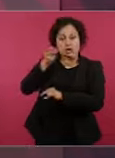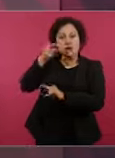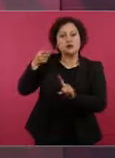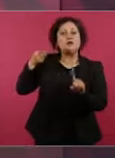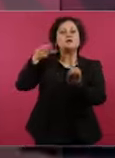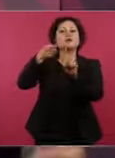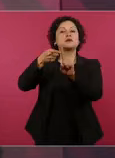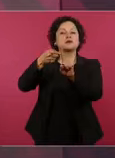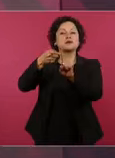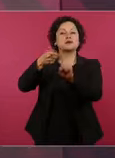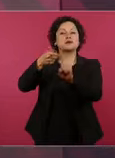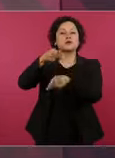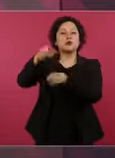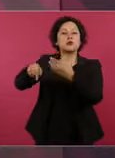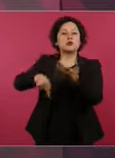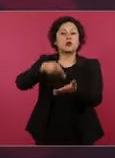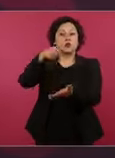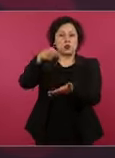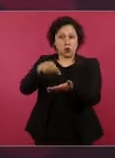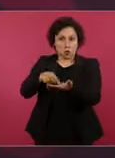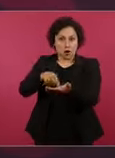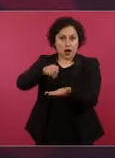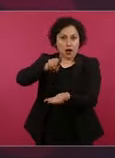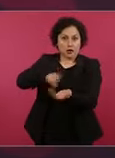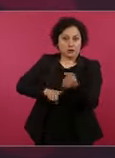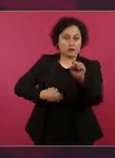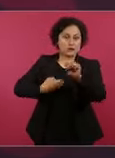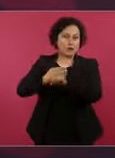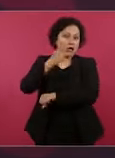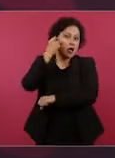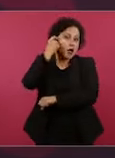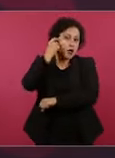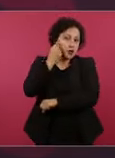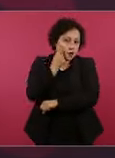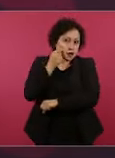región de Chilpancingo